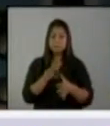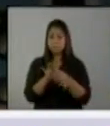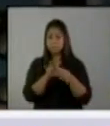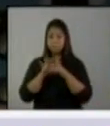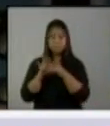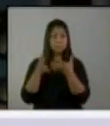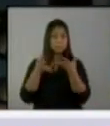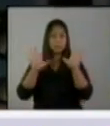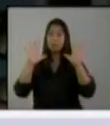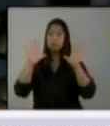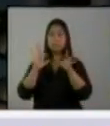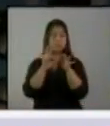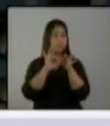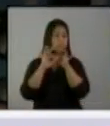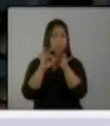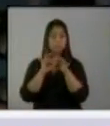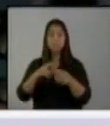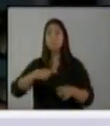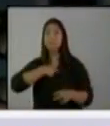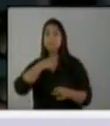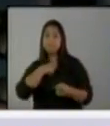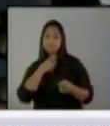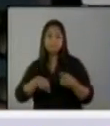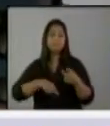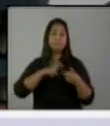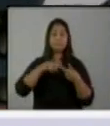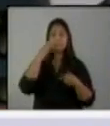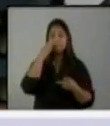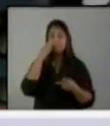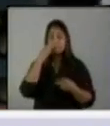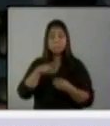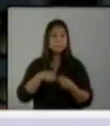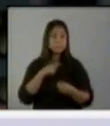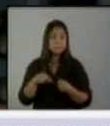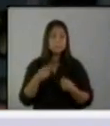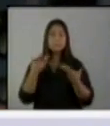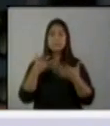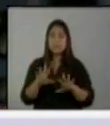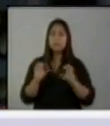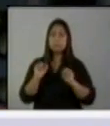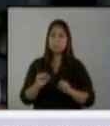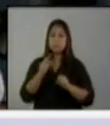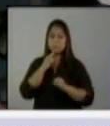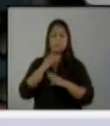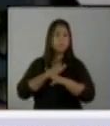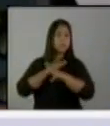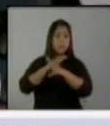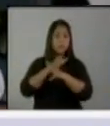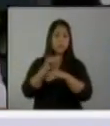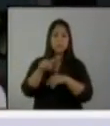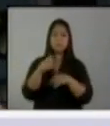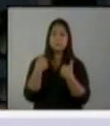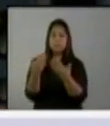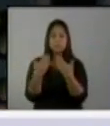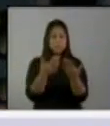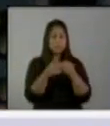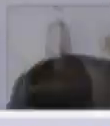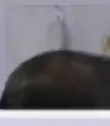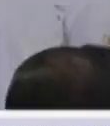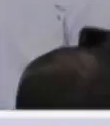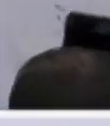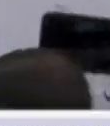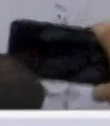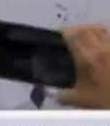ya entre maestros, padres de familia, que podemos asegurarnos de poderle llegar a todos los